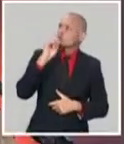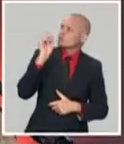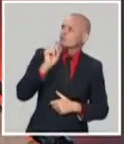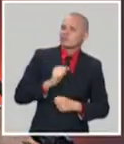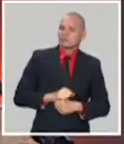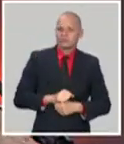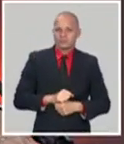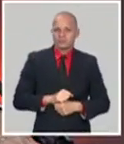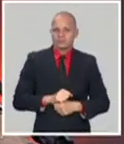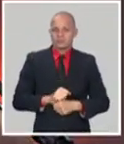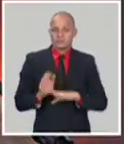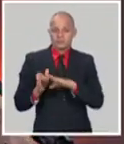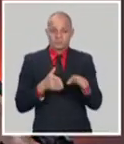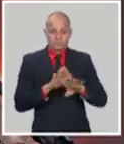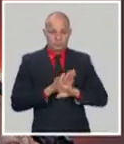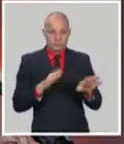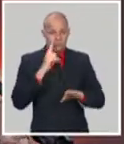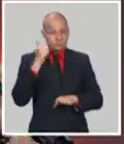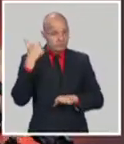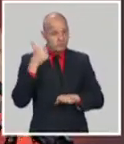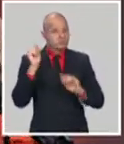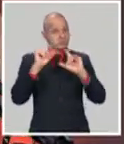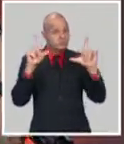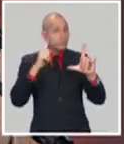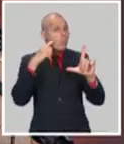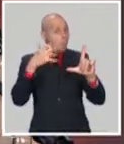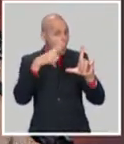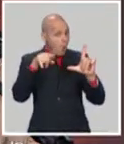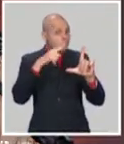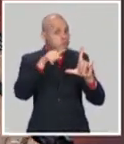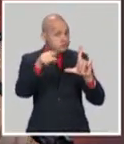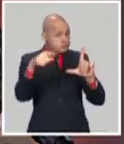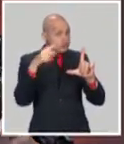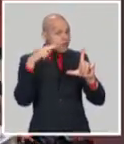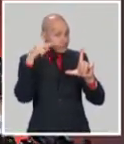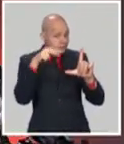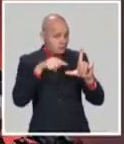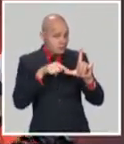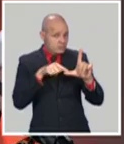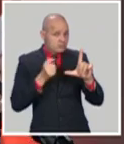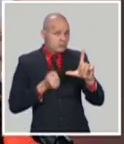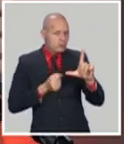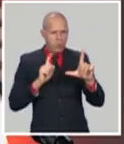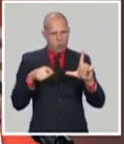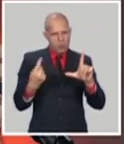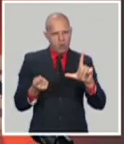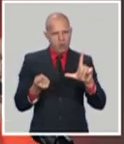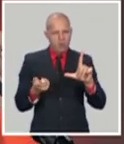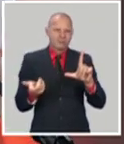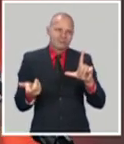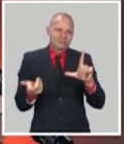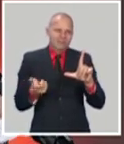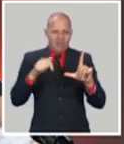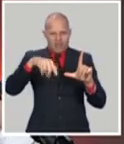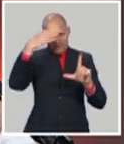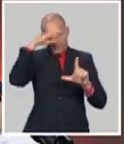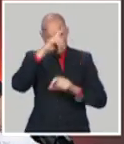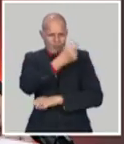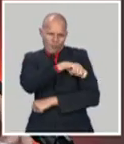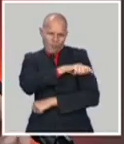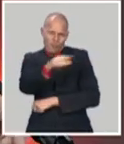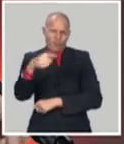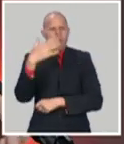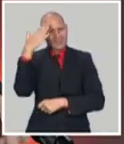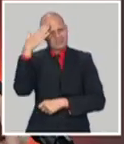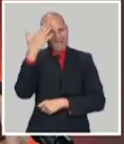Esta gráfica es interesante e importante, que es la población, porque nuestra población es una población educada y culta,